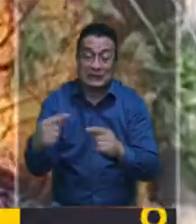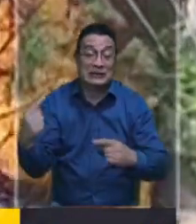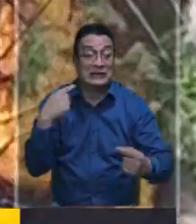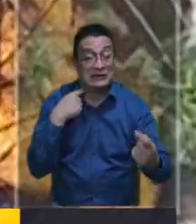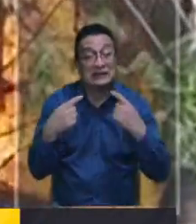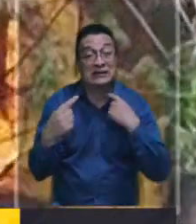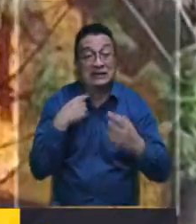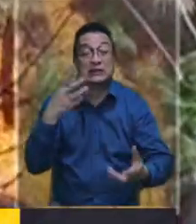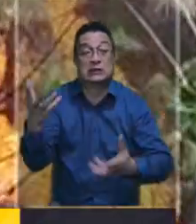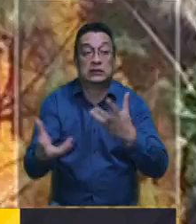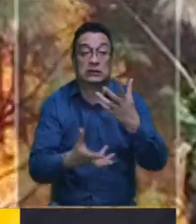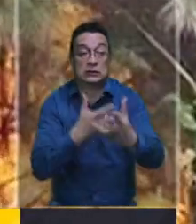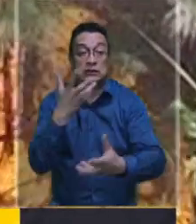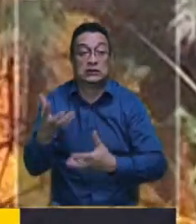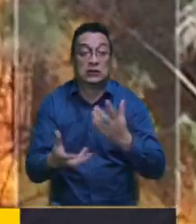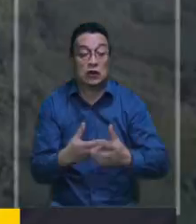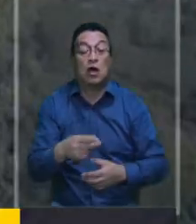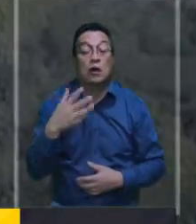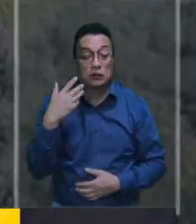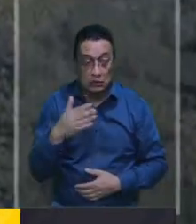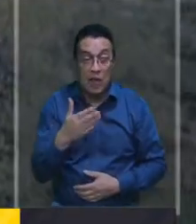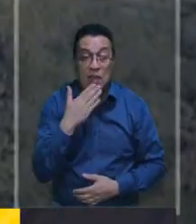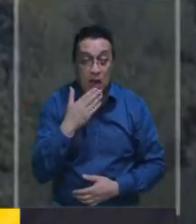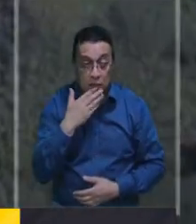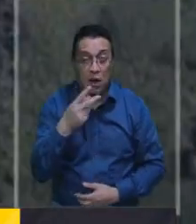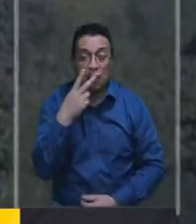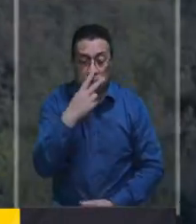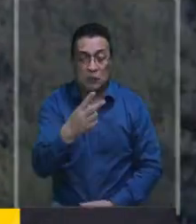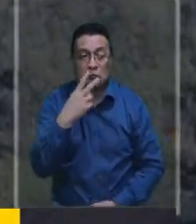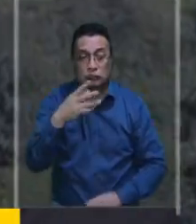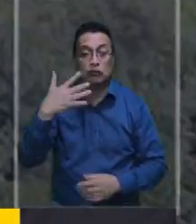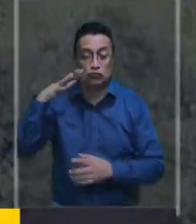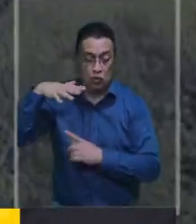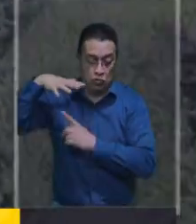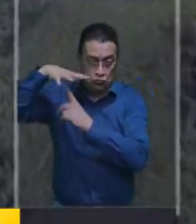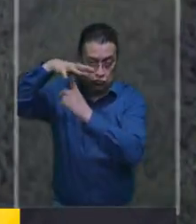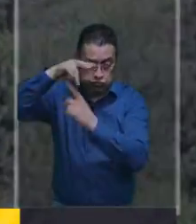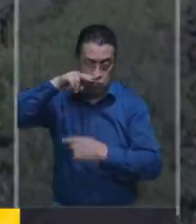por los incendios. Algo que también se hizo muy notorio desde el aire.